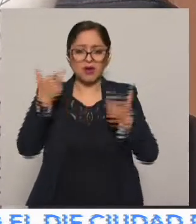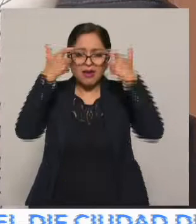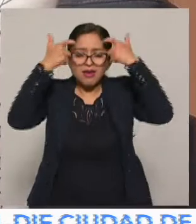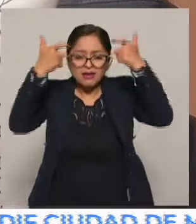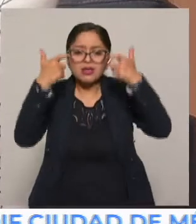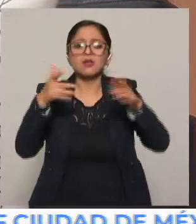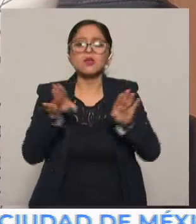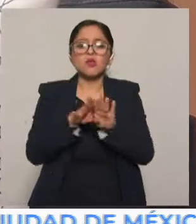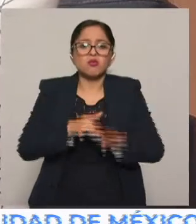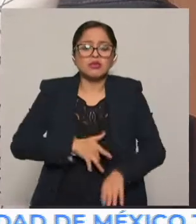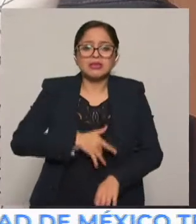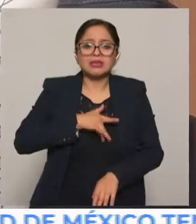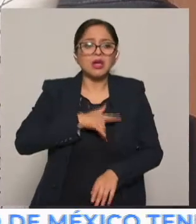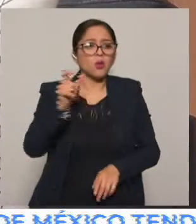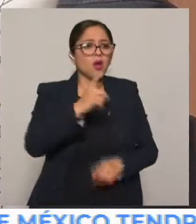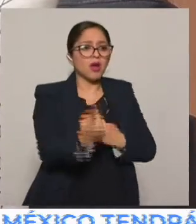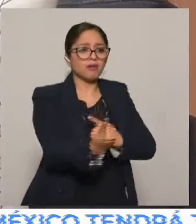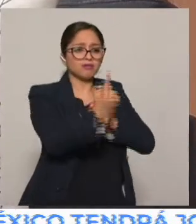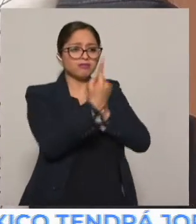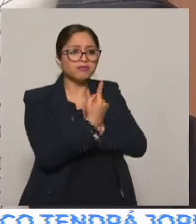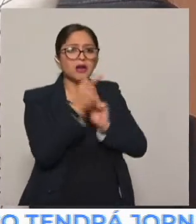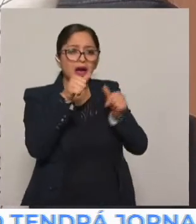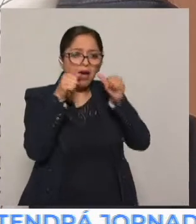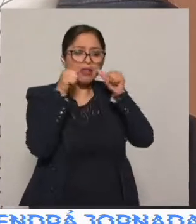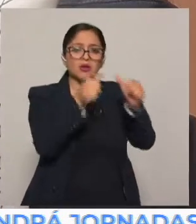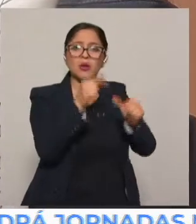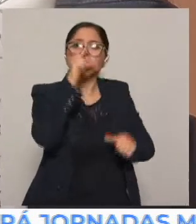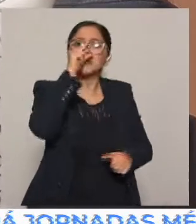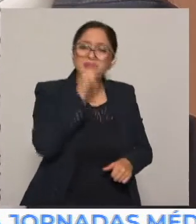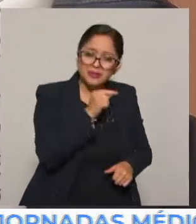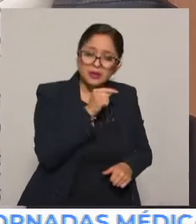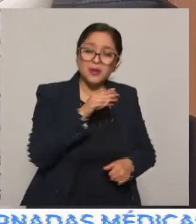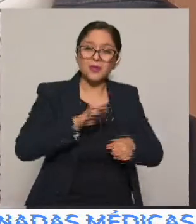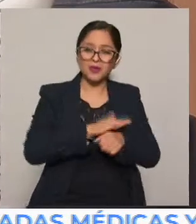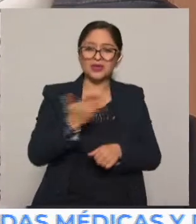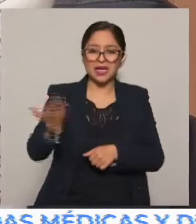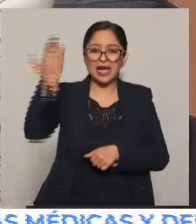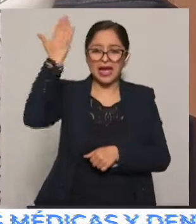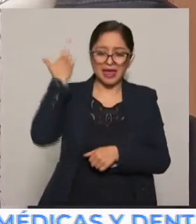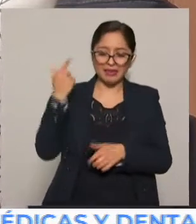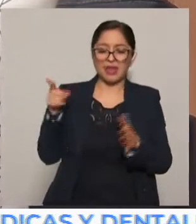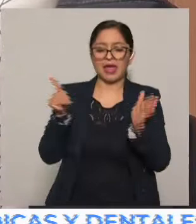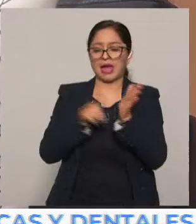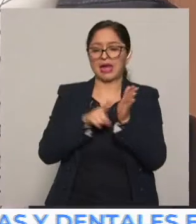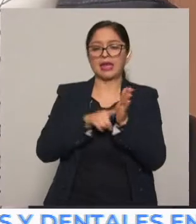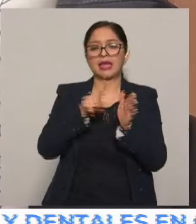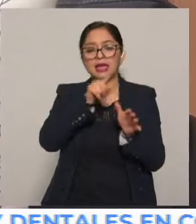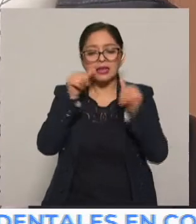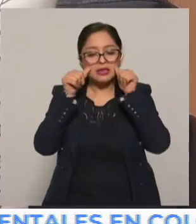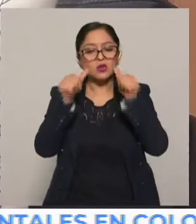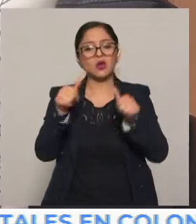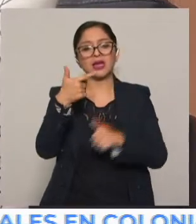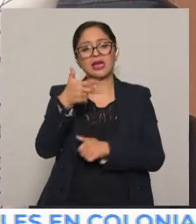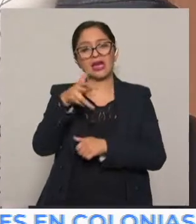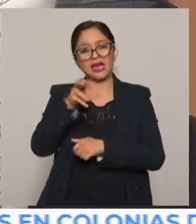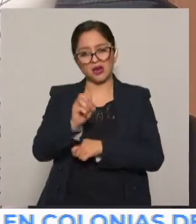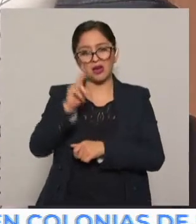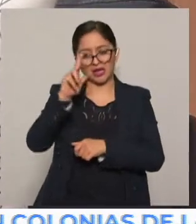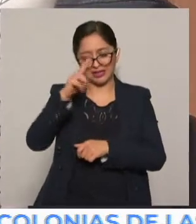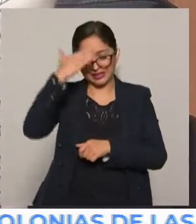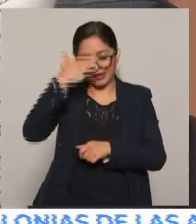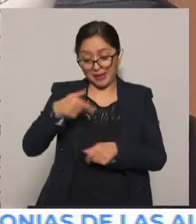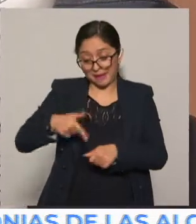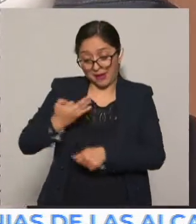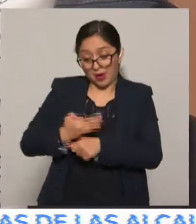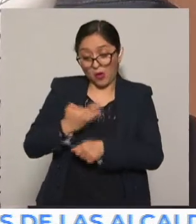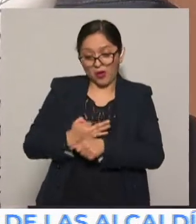Entonces, cuando estuvimos en el grupo de trabajo de la alerta de violencia de género, la anterior, ya ves que son varias las que están en proceso, allí